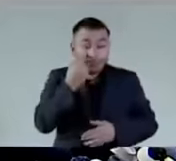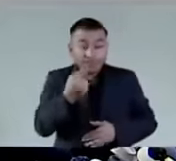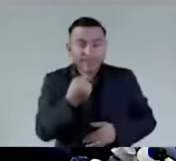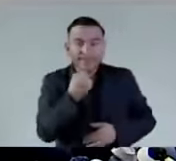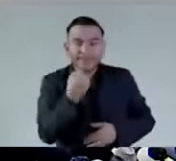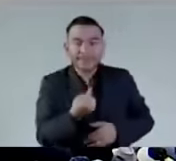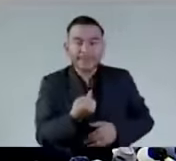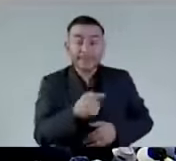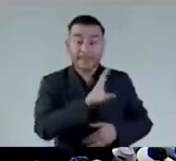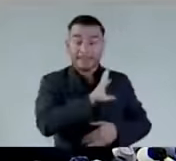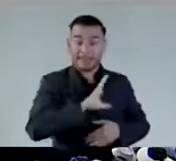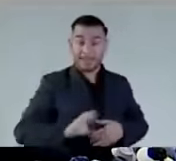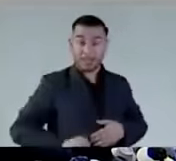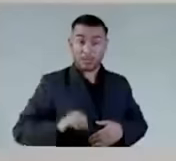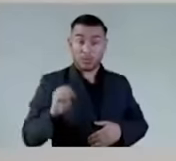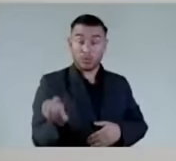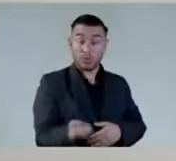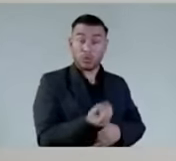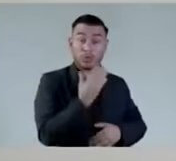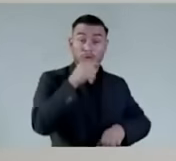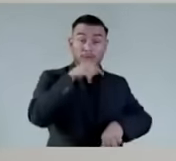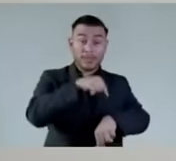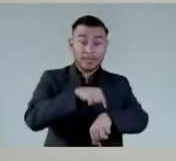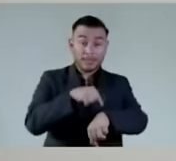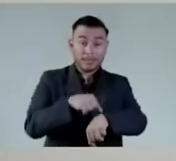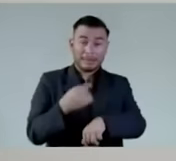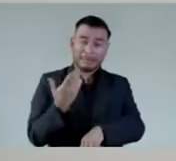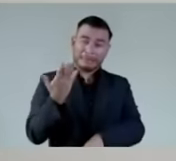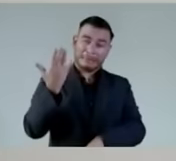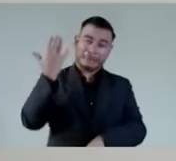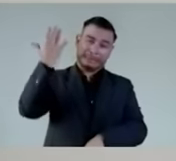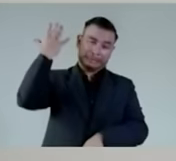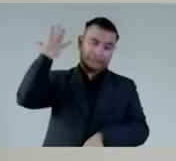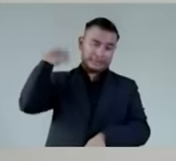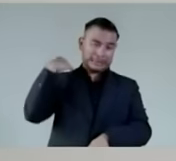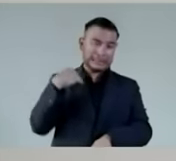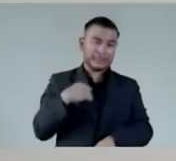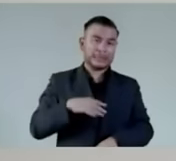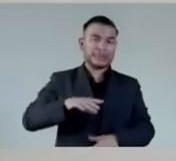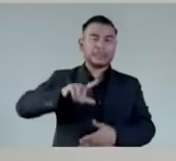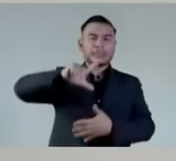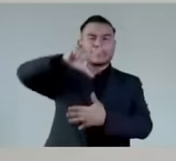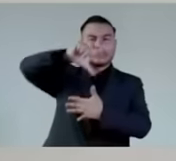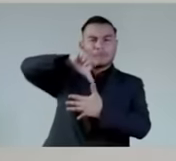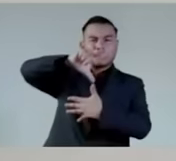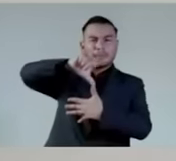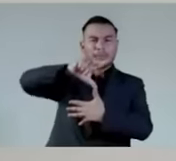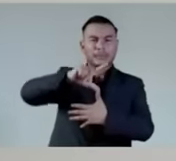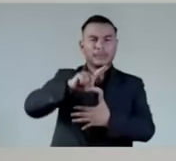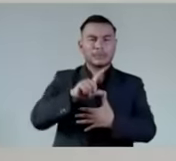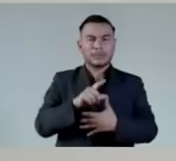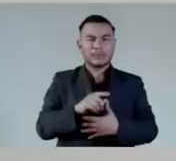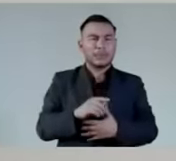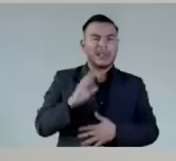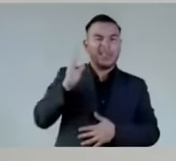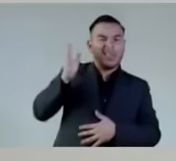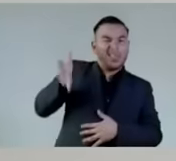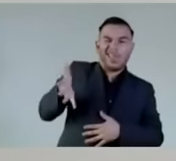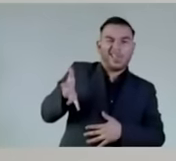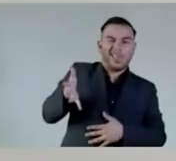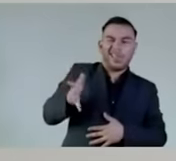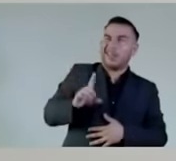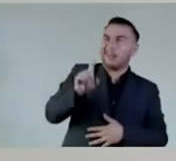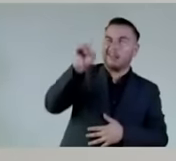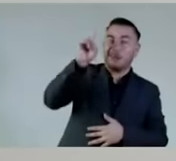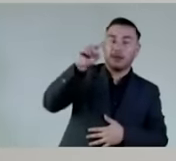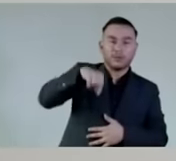en esta nueva temporada durante mucho tiempo en américa latina hemos descuidado la palabra de dios y